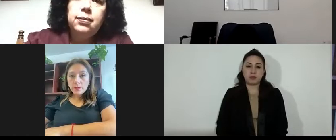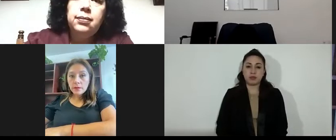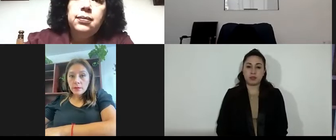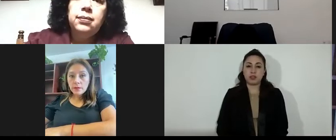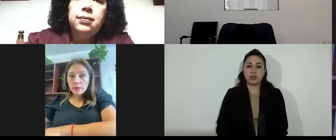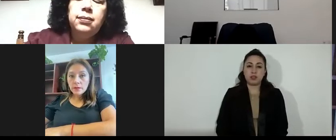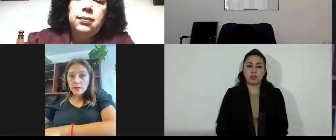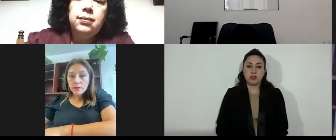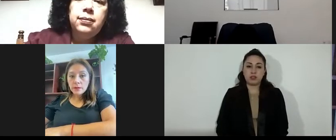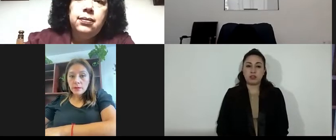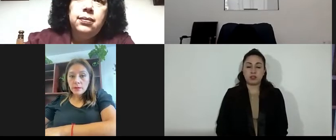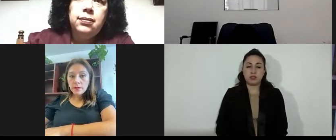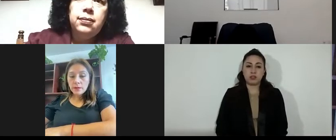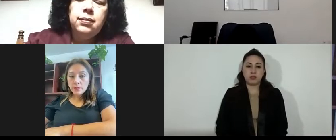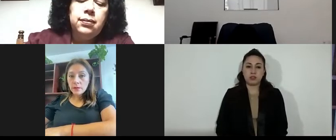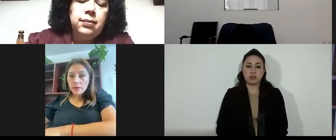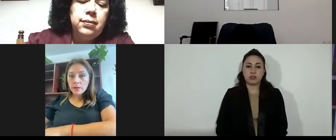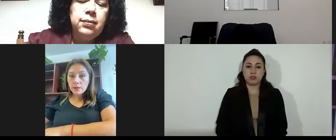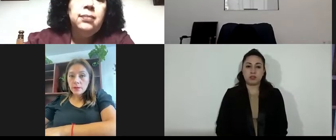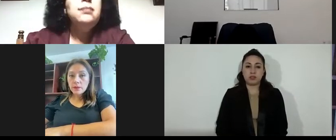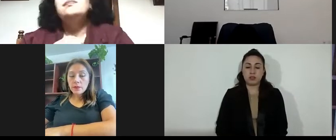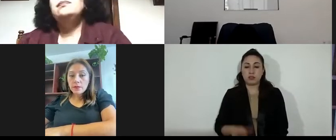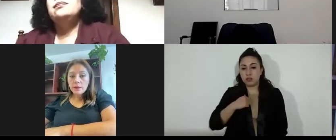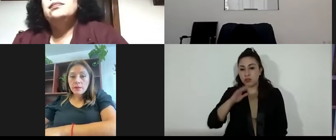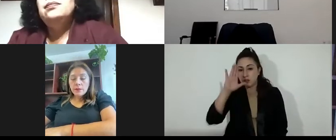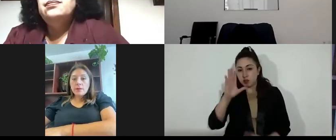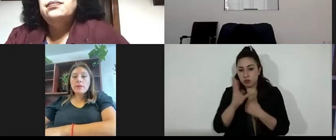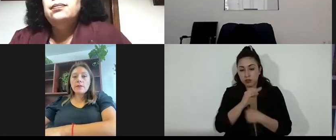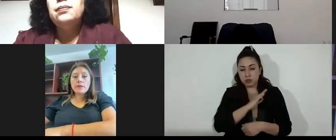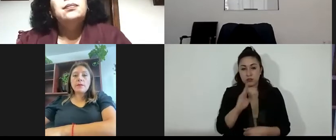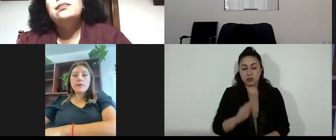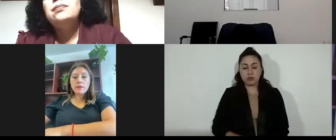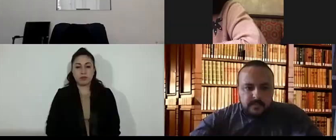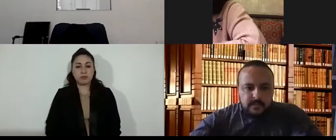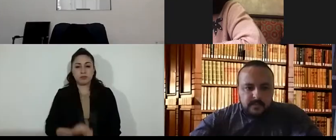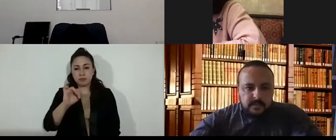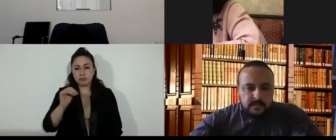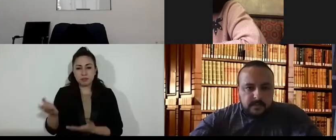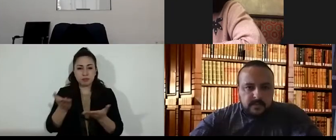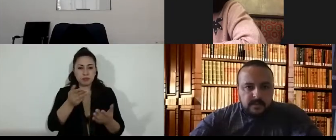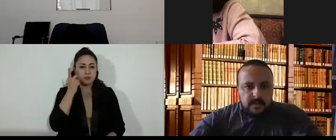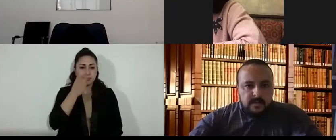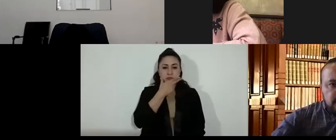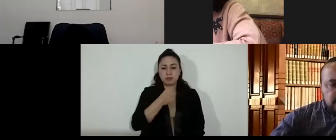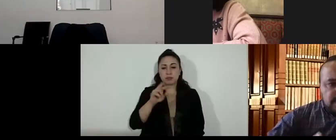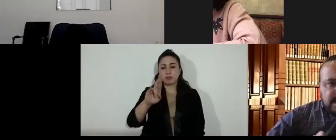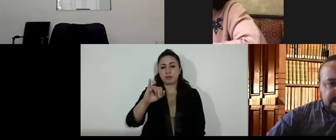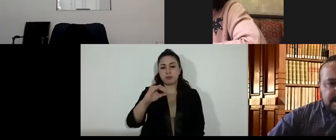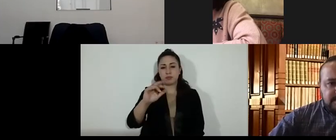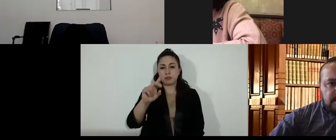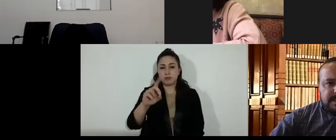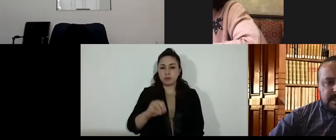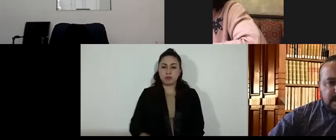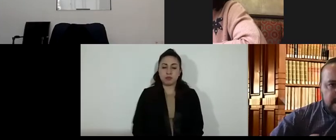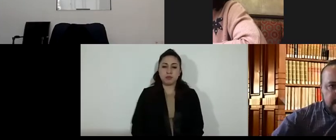Su servidor, diputado presidente, si me lo permite. Sí, con todo gusto, diputado Ricardo. Muchas gracias,